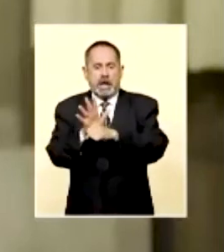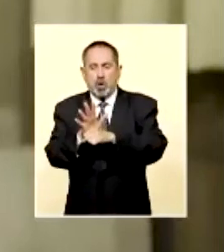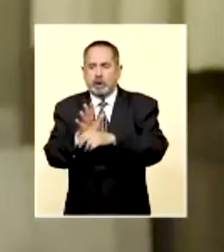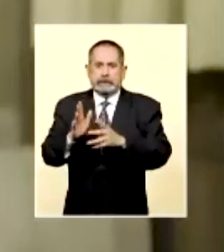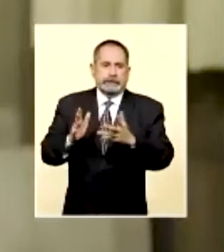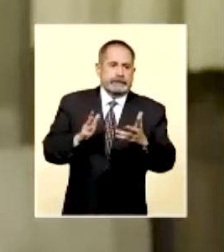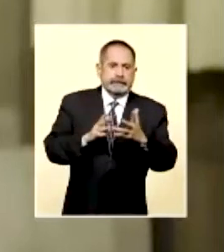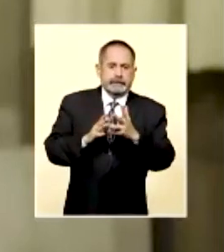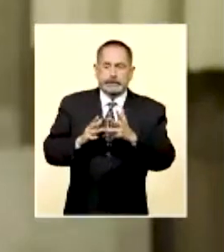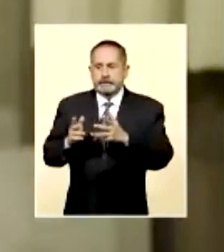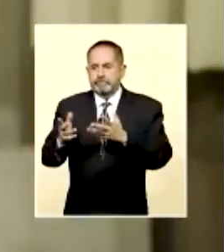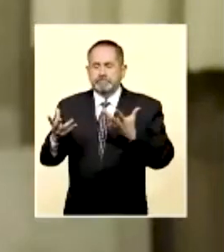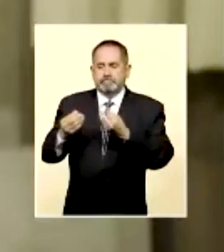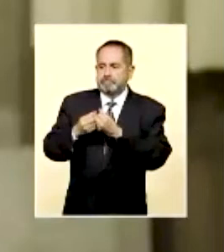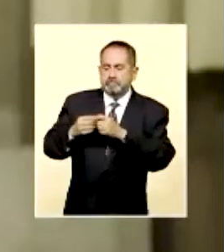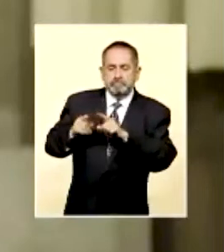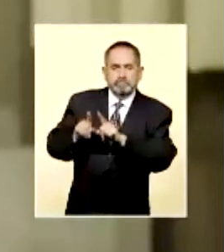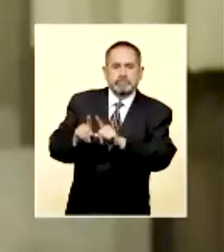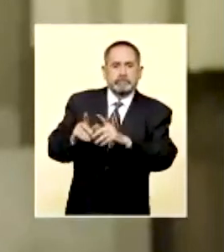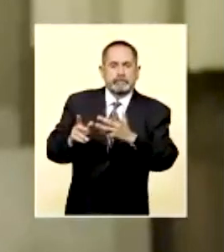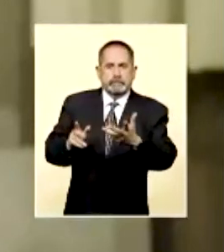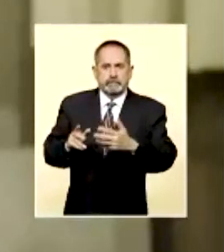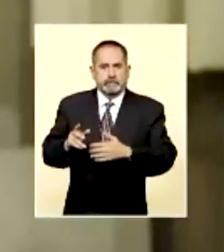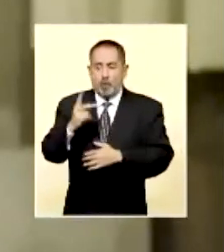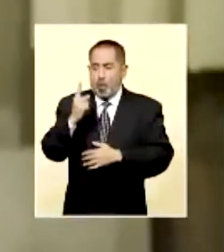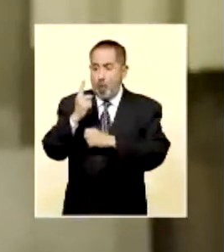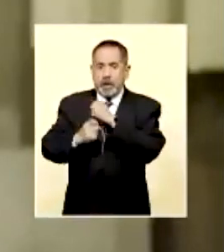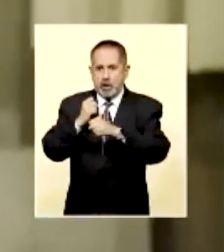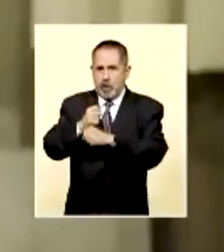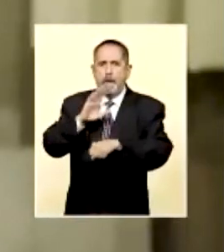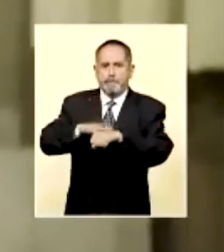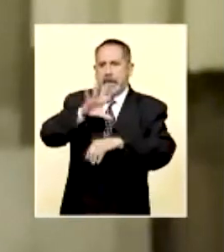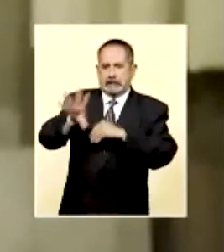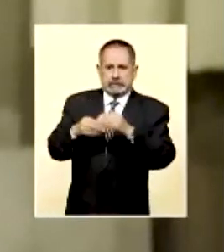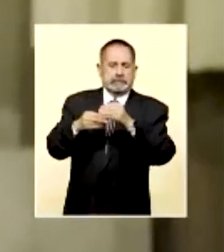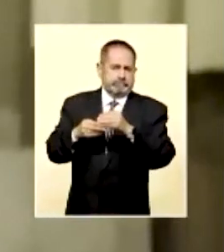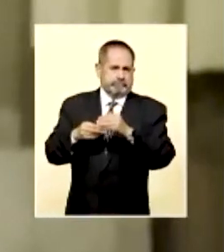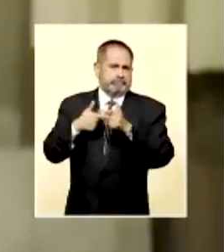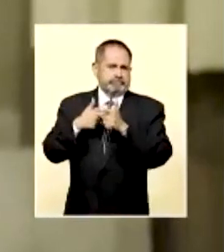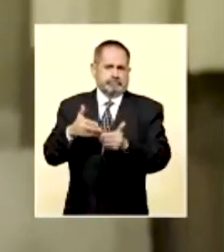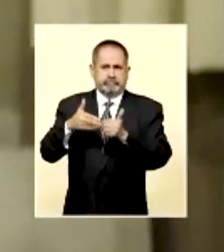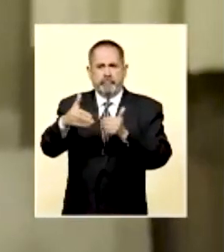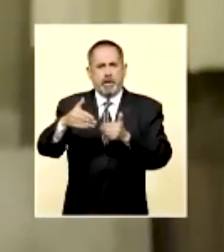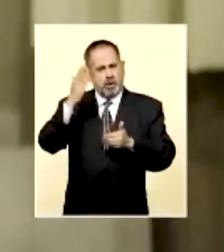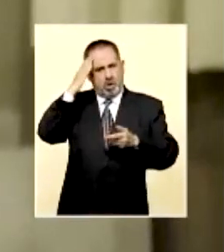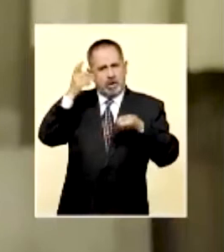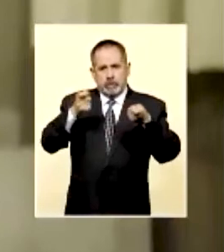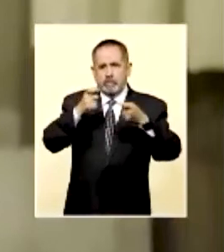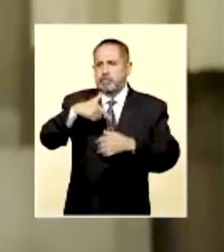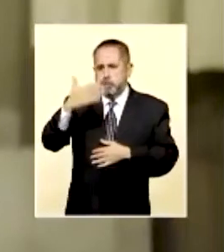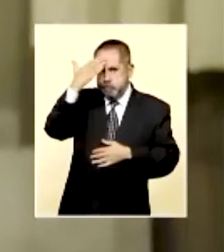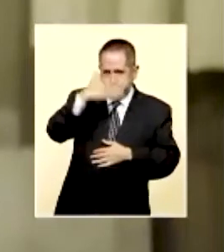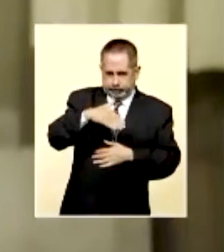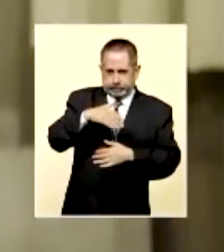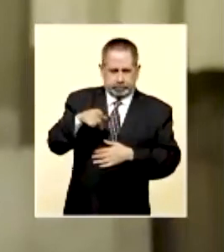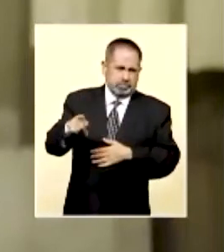con nosotros la milla extra, en verdad un año extra. Para su trabajo y diligencia sabemos todos también que no